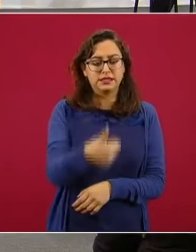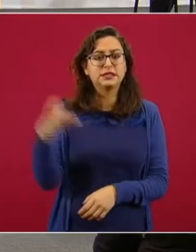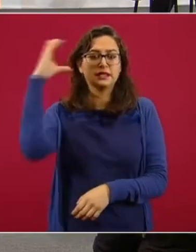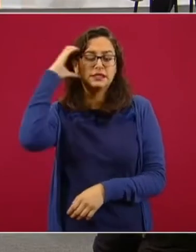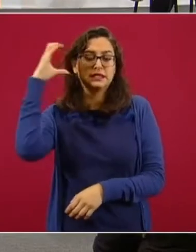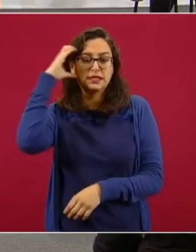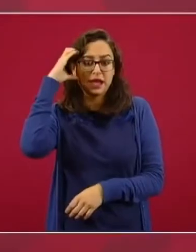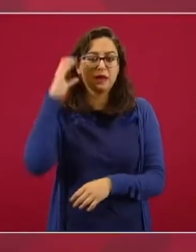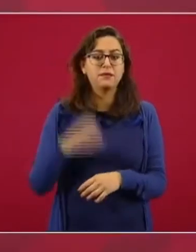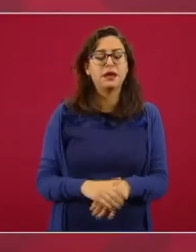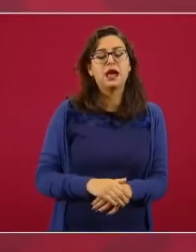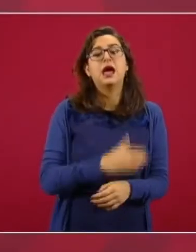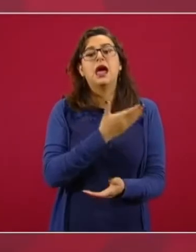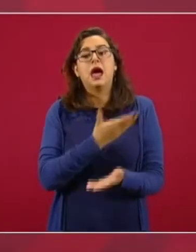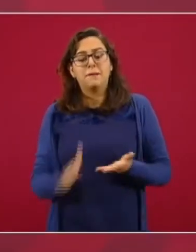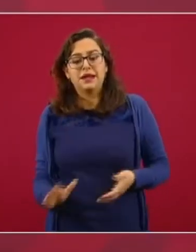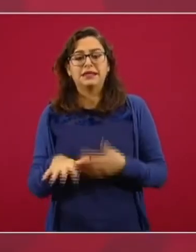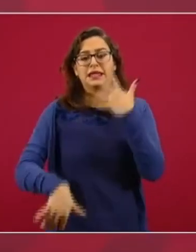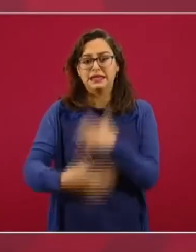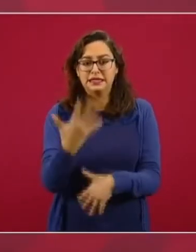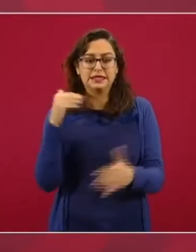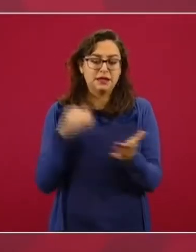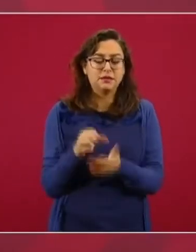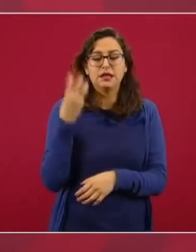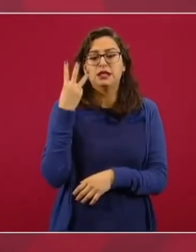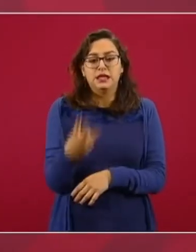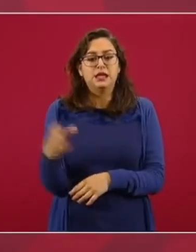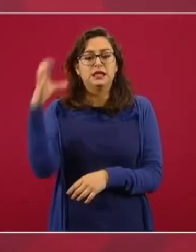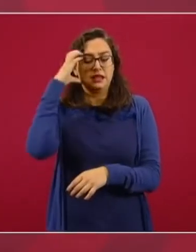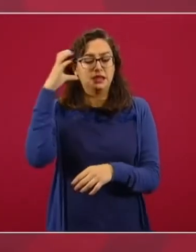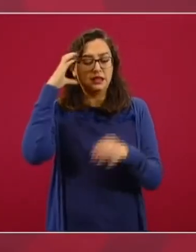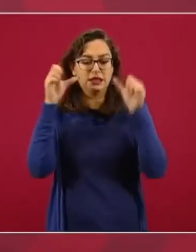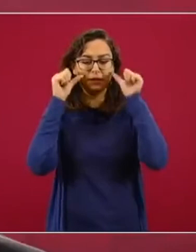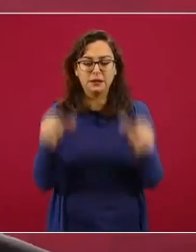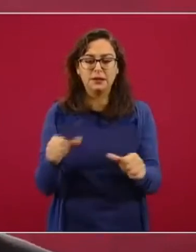además 15.003 camas de atención de medicina crítica.